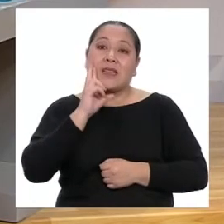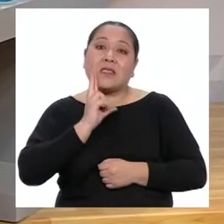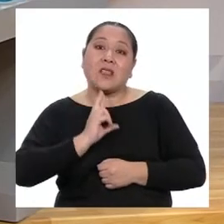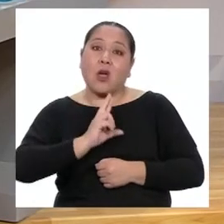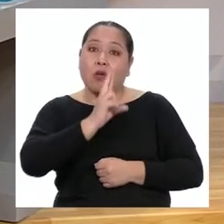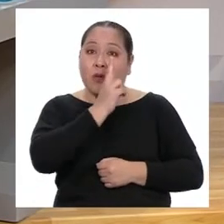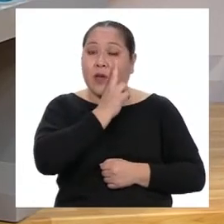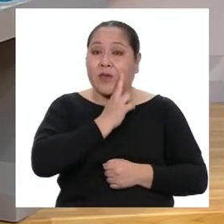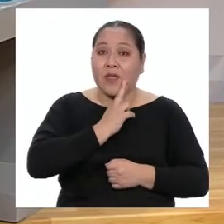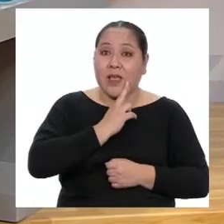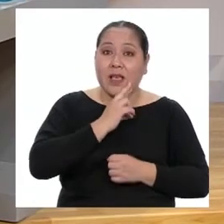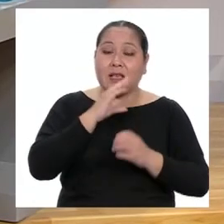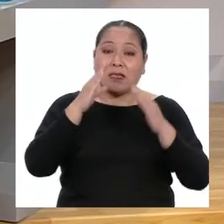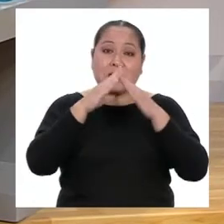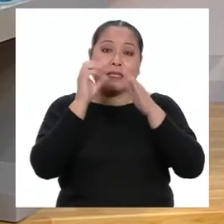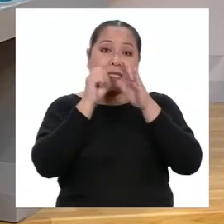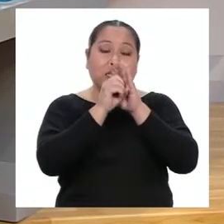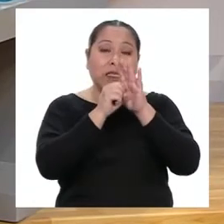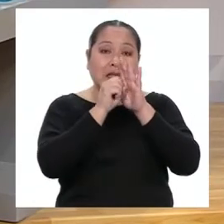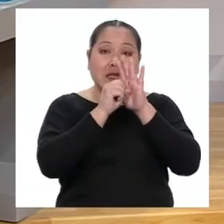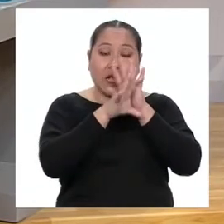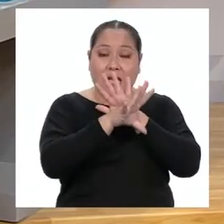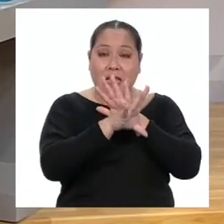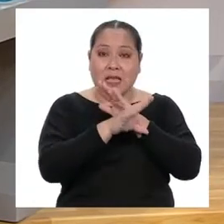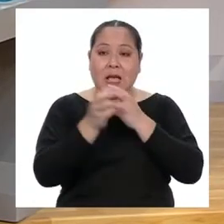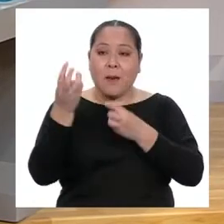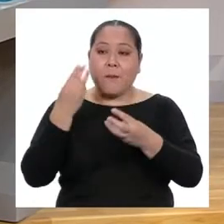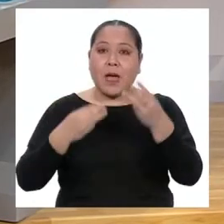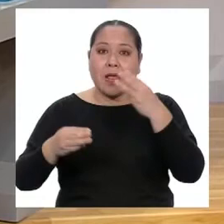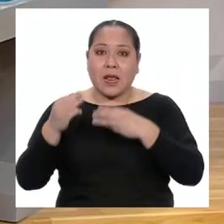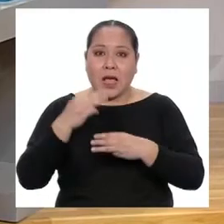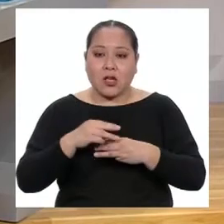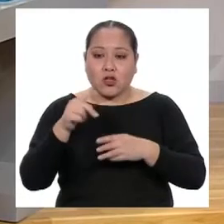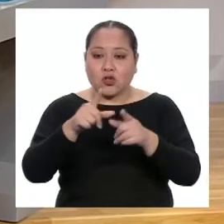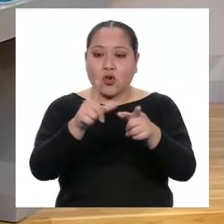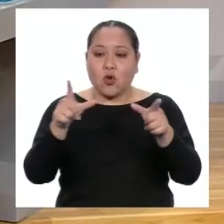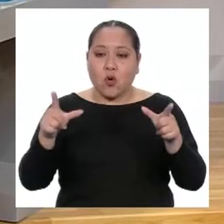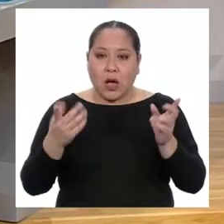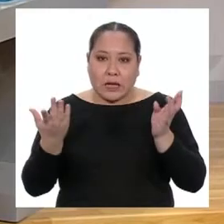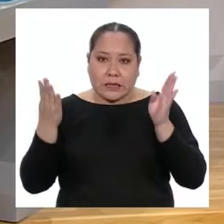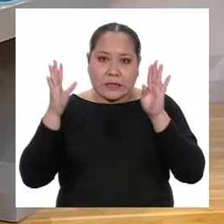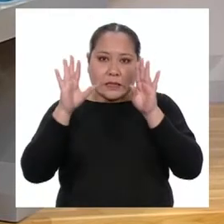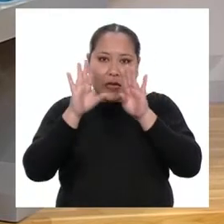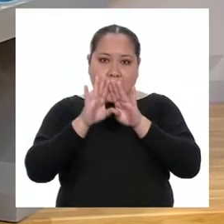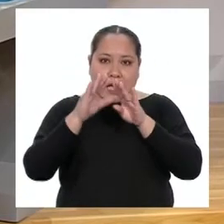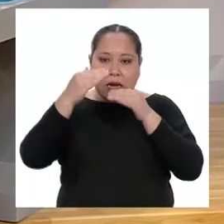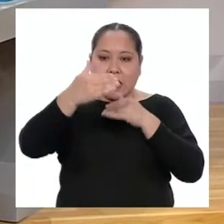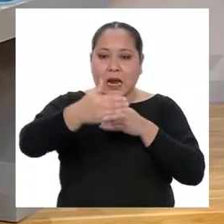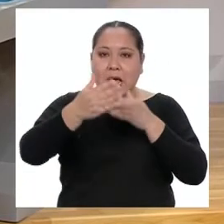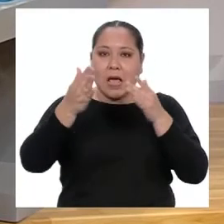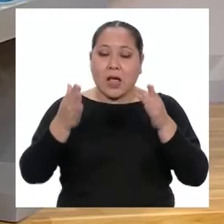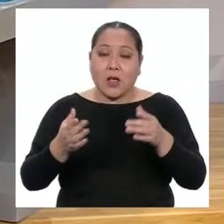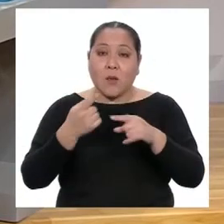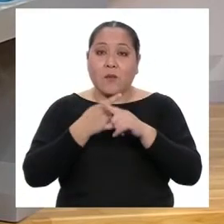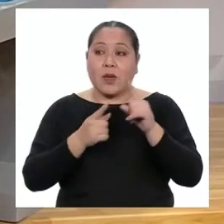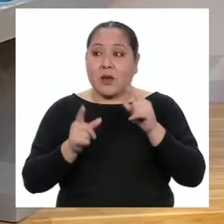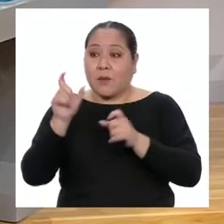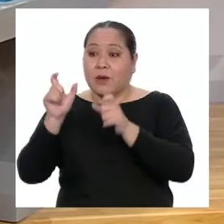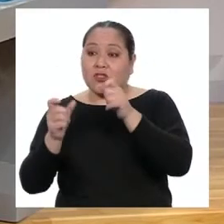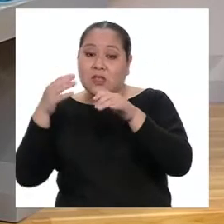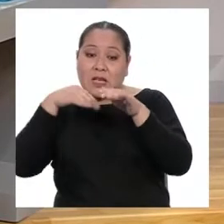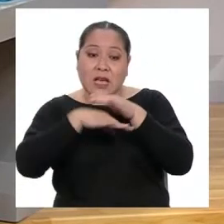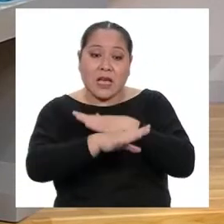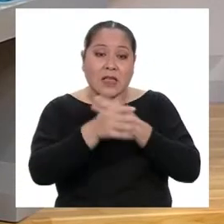restaurantes, cines, mercados, que son lugares cerrados, pero de consumo del público en